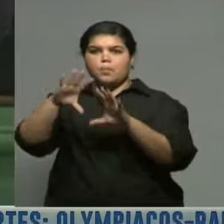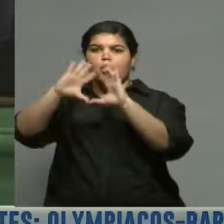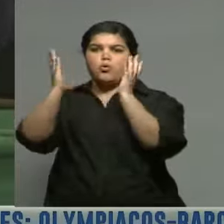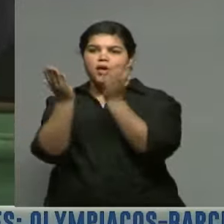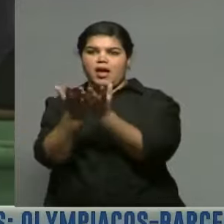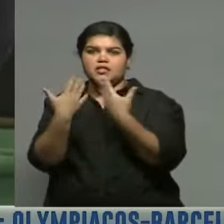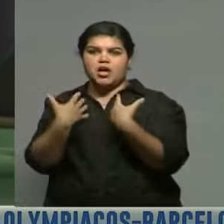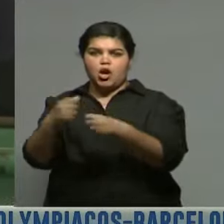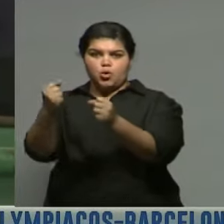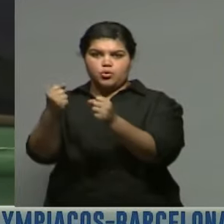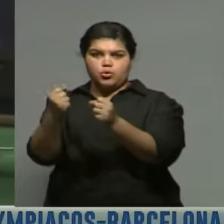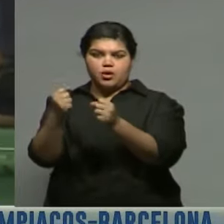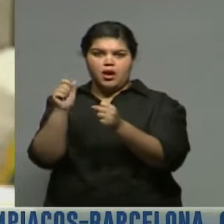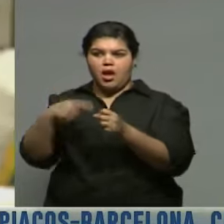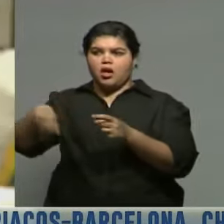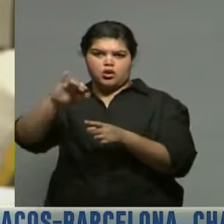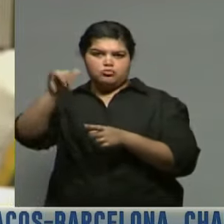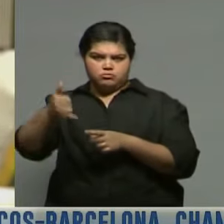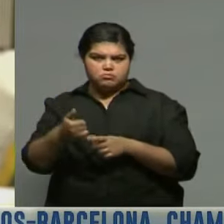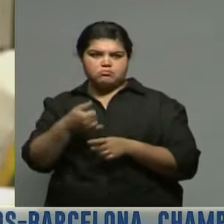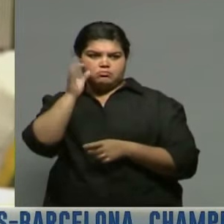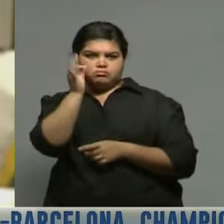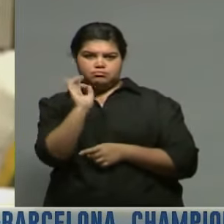salud lo así lo indican.